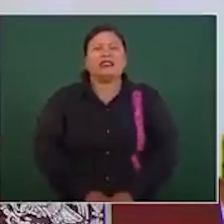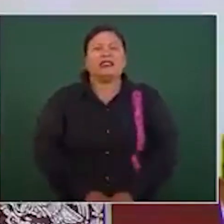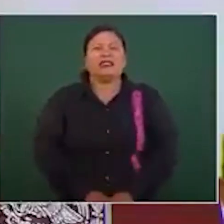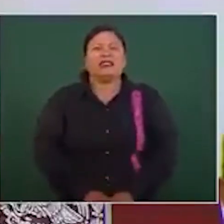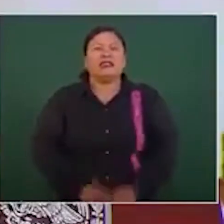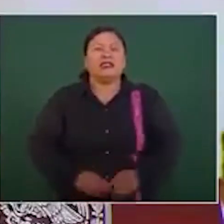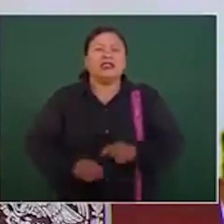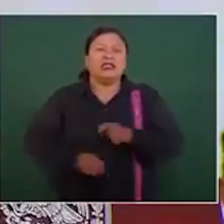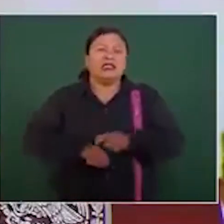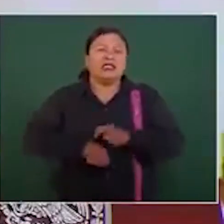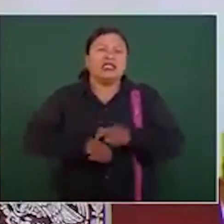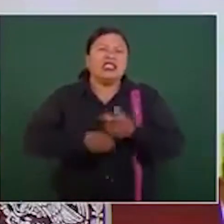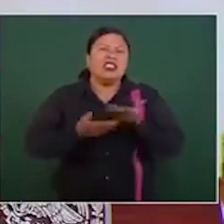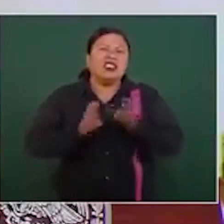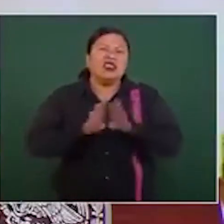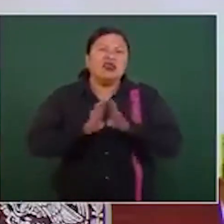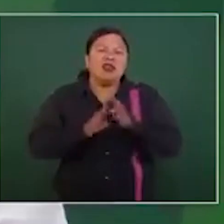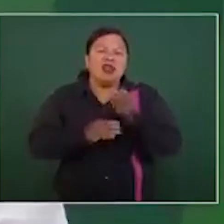malpasarse, se dice.